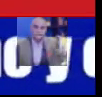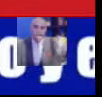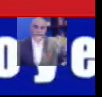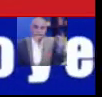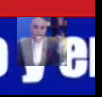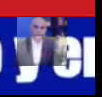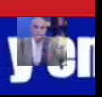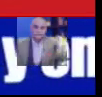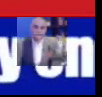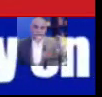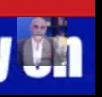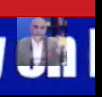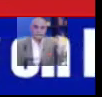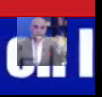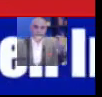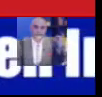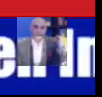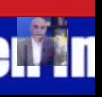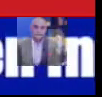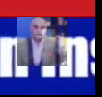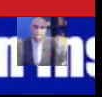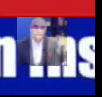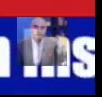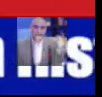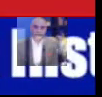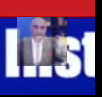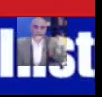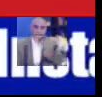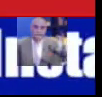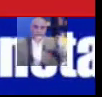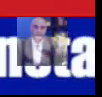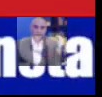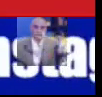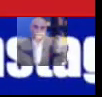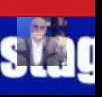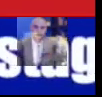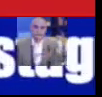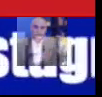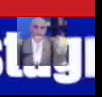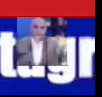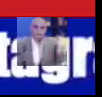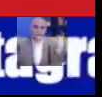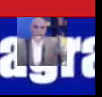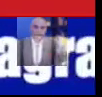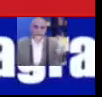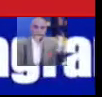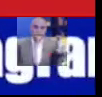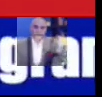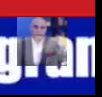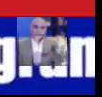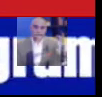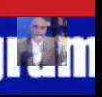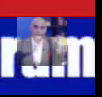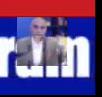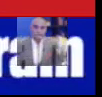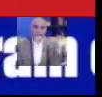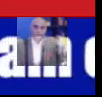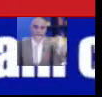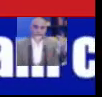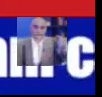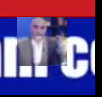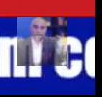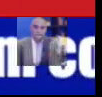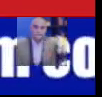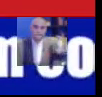son un regimiento de elitistas, de conservadores que quieren que las cosas permanezcan a favor